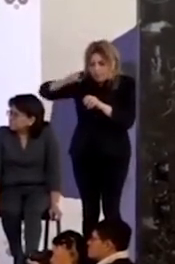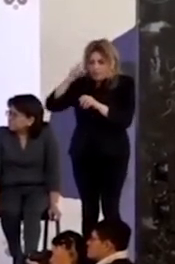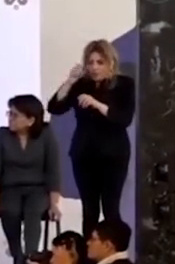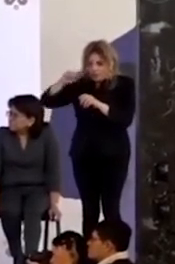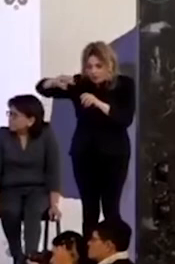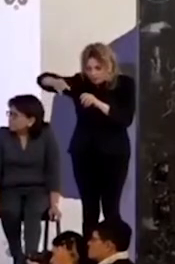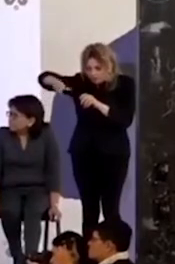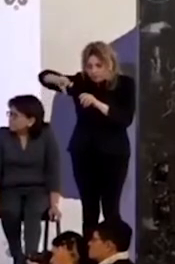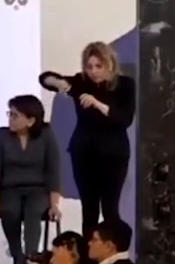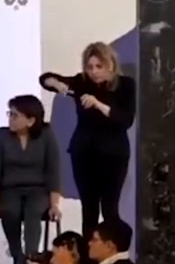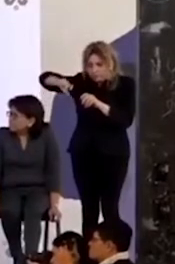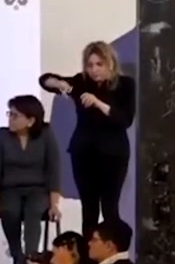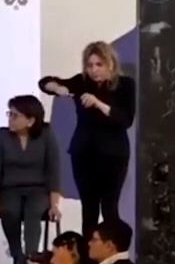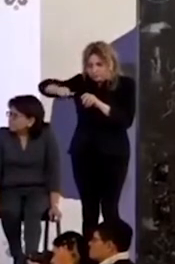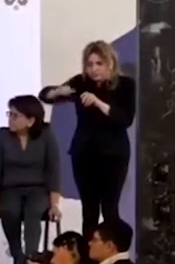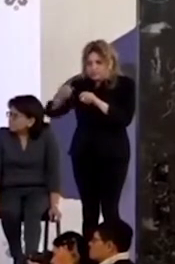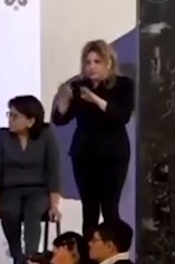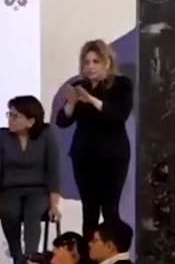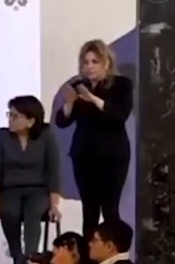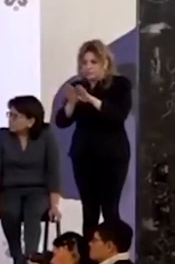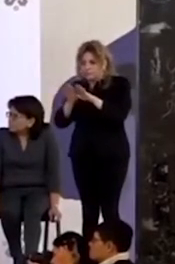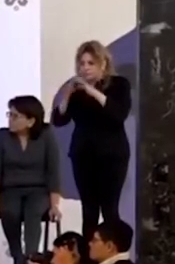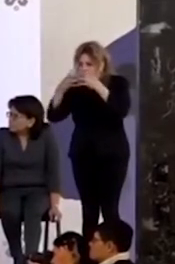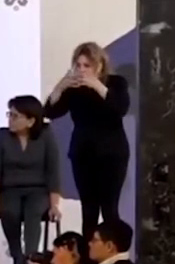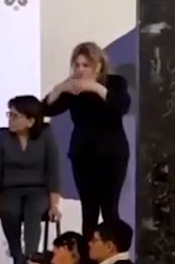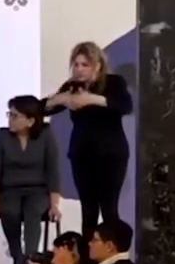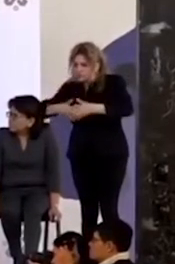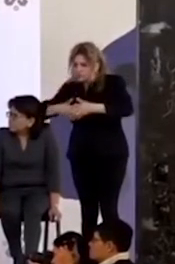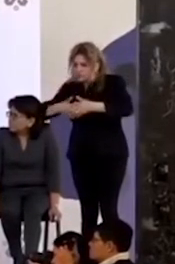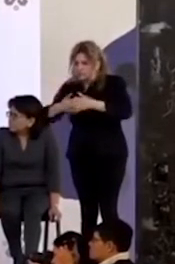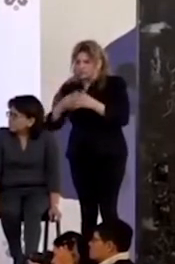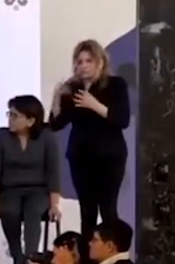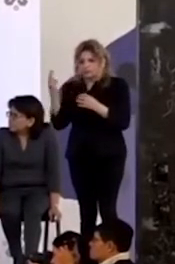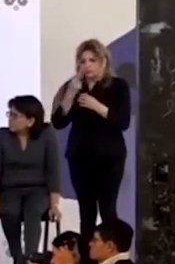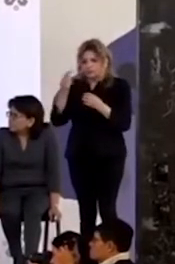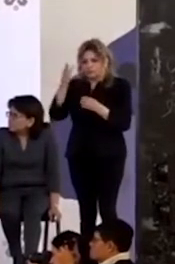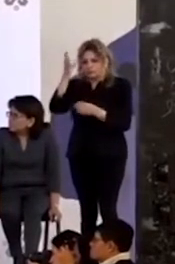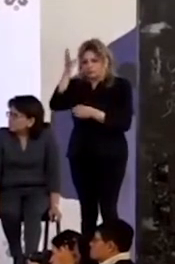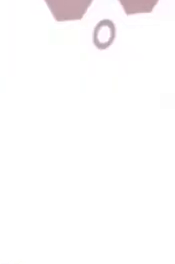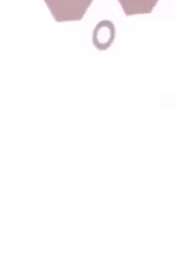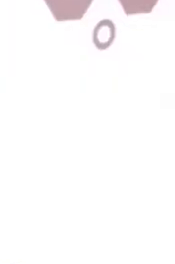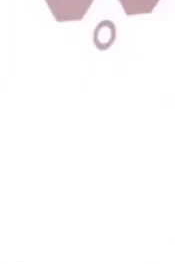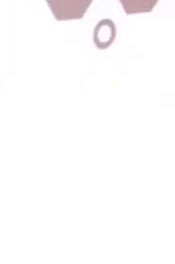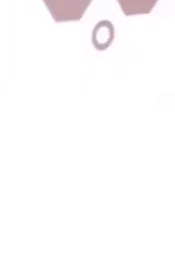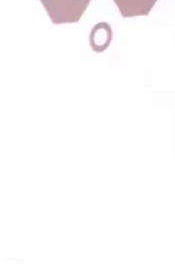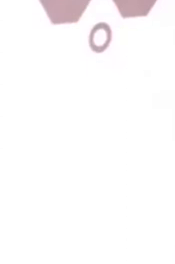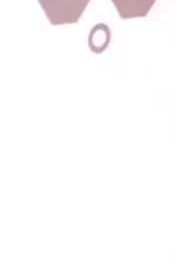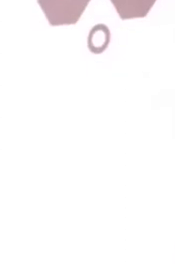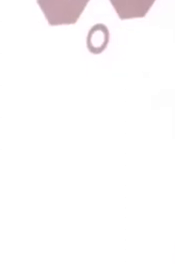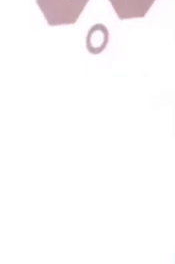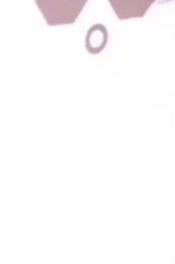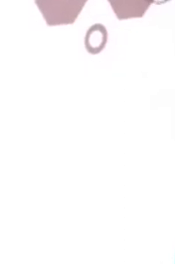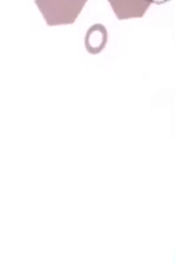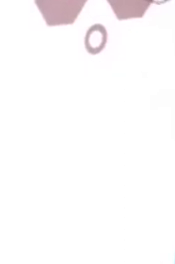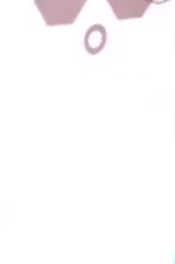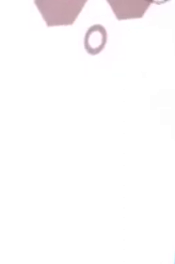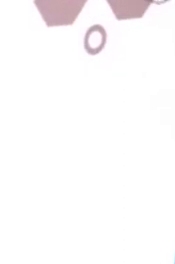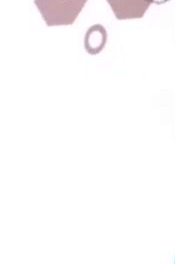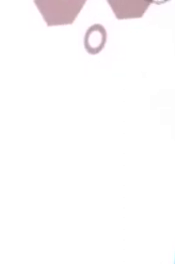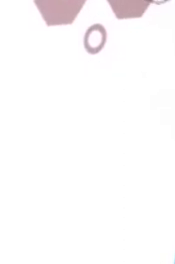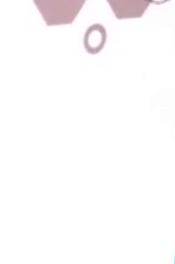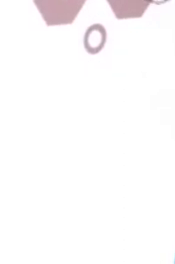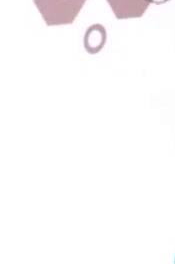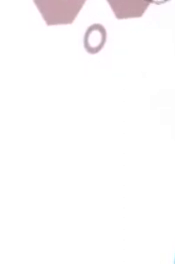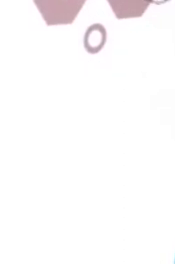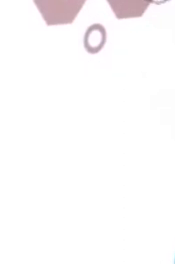con el sistema para saber que está funcionando adecuadamente y para mantener limpio sobre todo el techo de la casa, para que no se